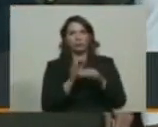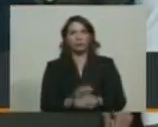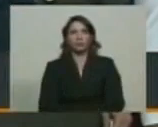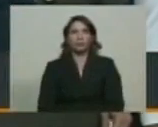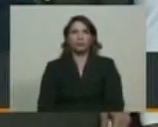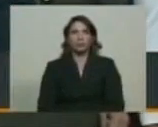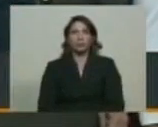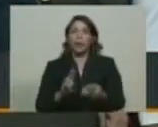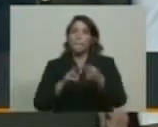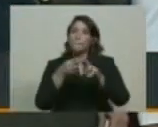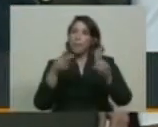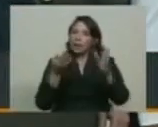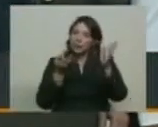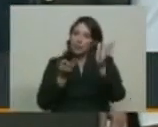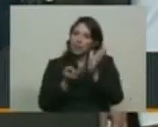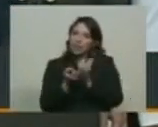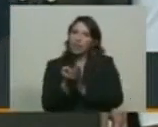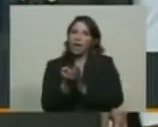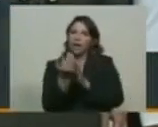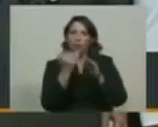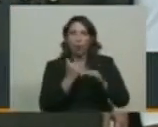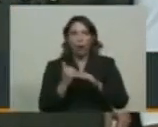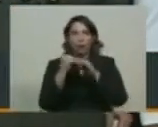la paz con dignidad, con igualdad,